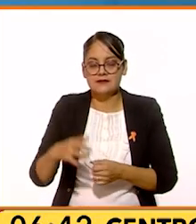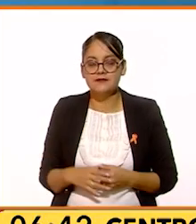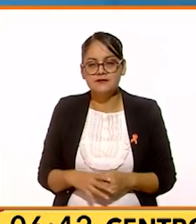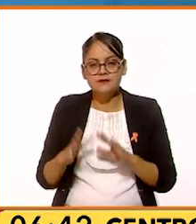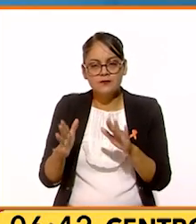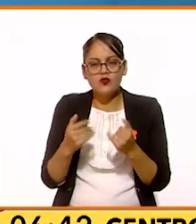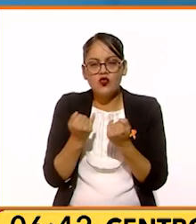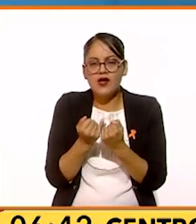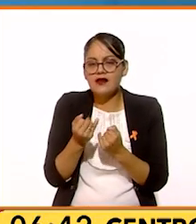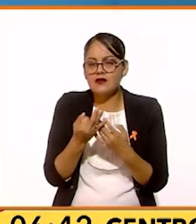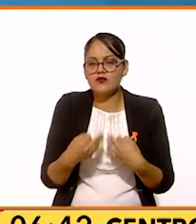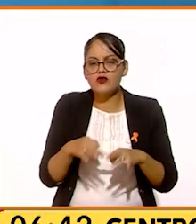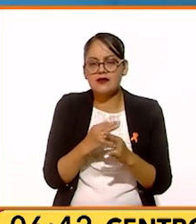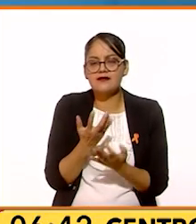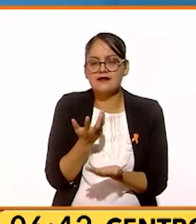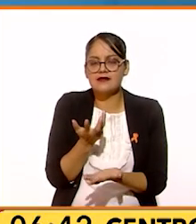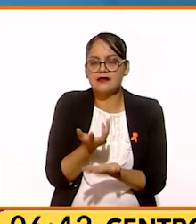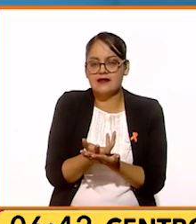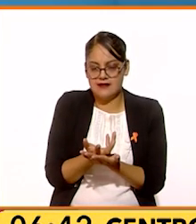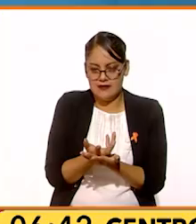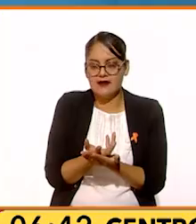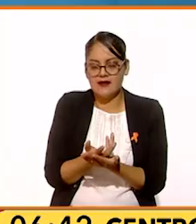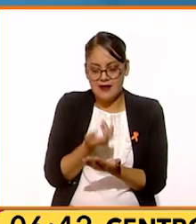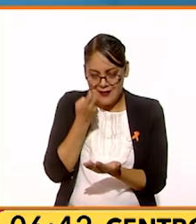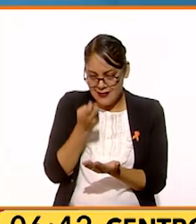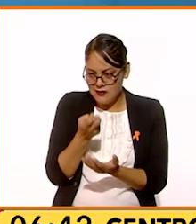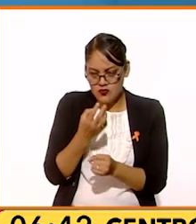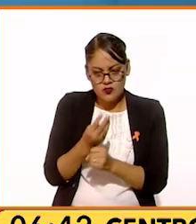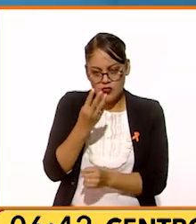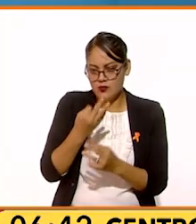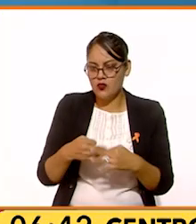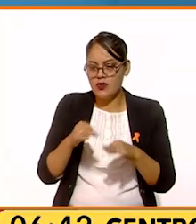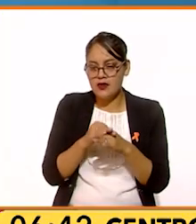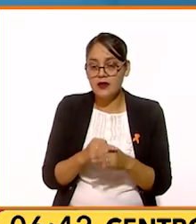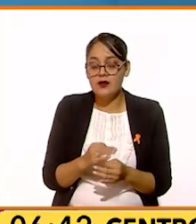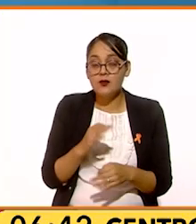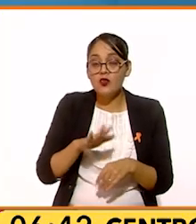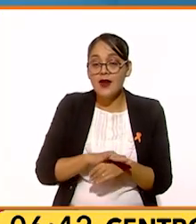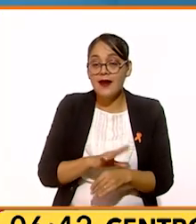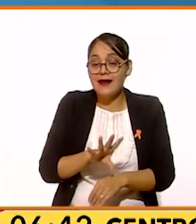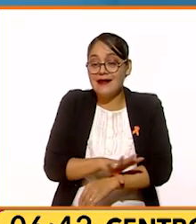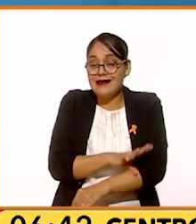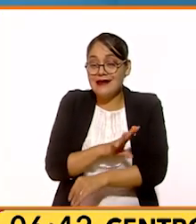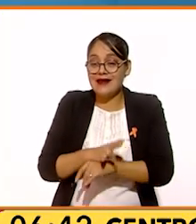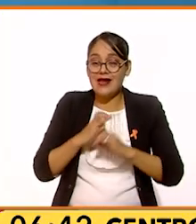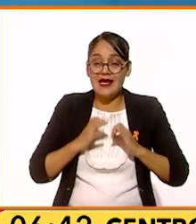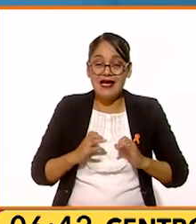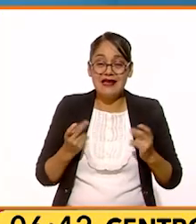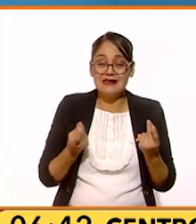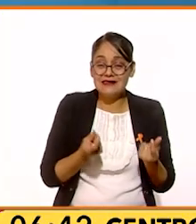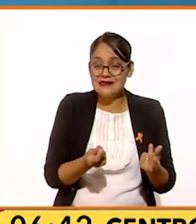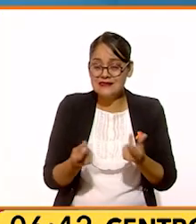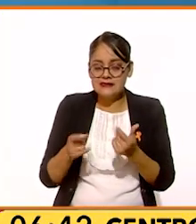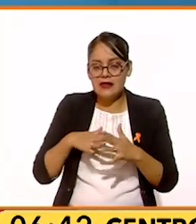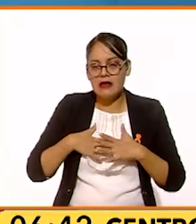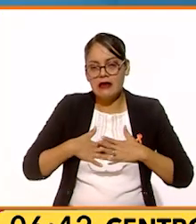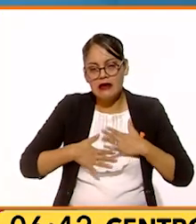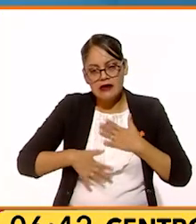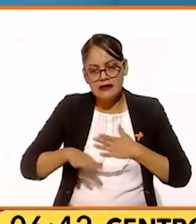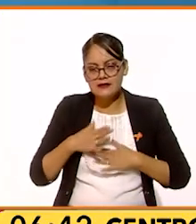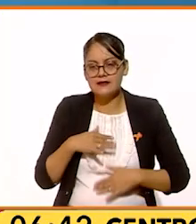el reposo. El reposo es fundamental porque el gasto energético, el gasto de energía y también